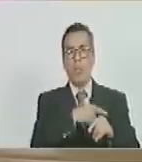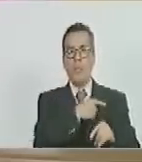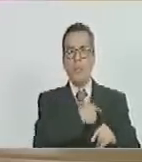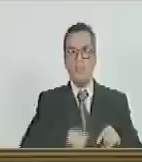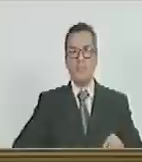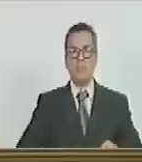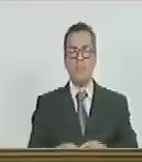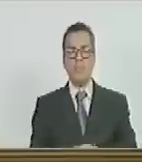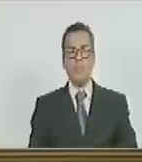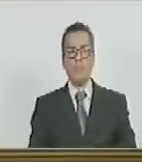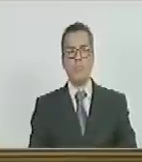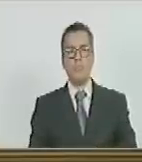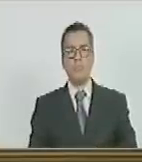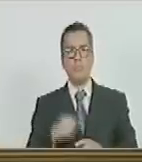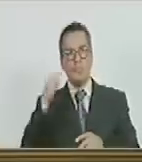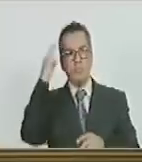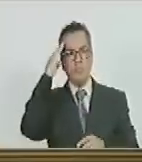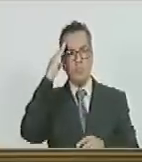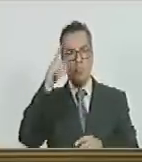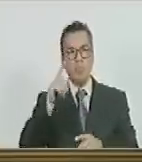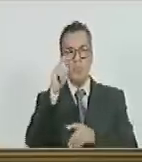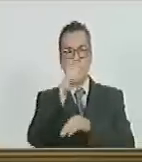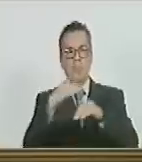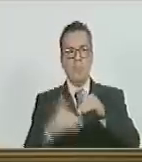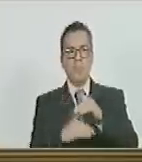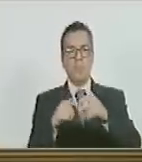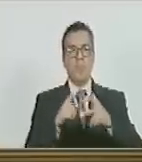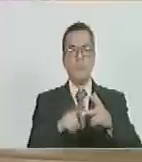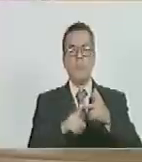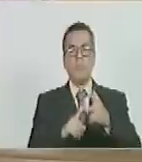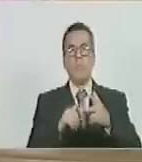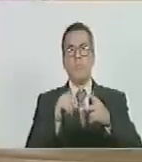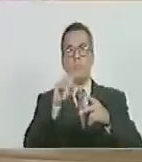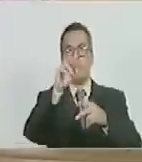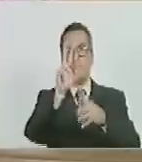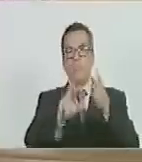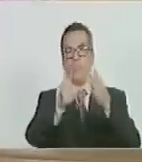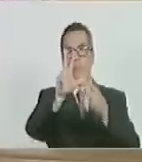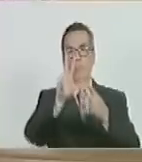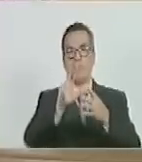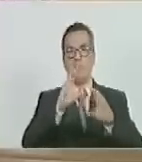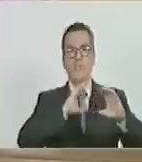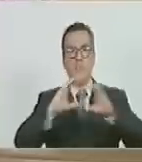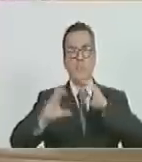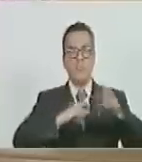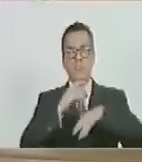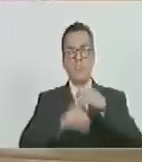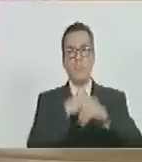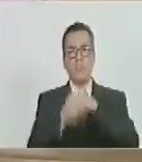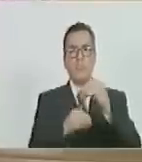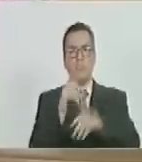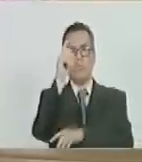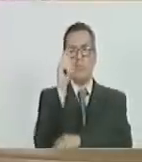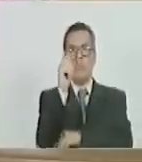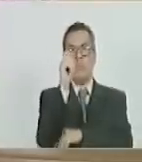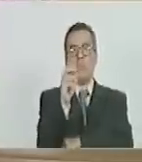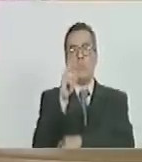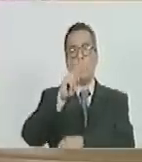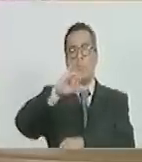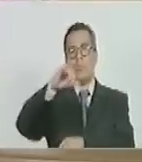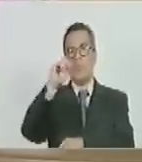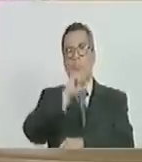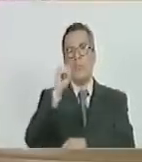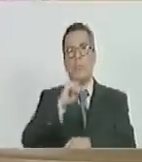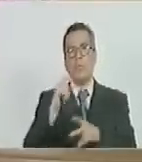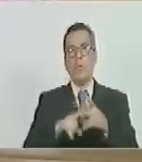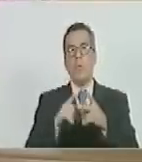presidente. En cuenta, subsecretaria. Siguiente. Punto número 3. Comunicación suscrita por la diputada Asia Villegas y